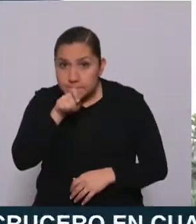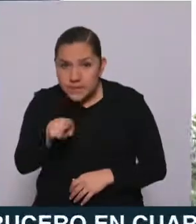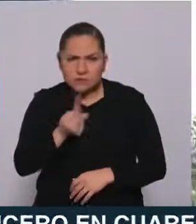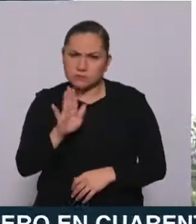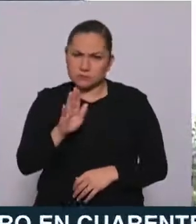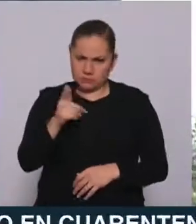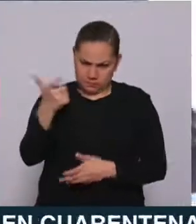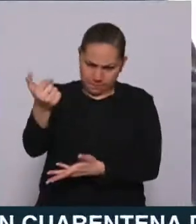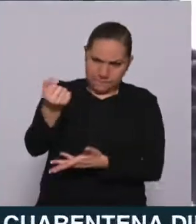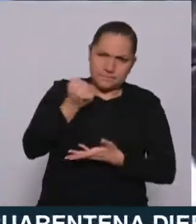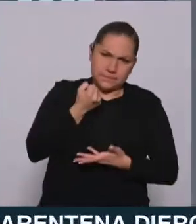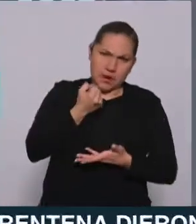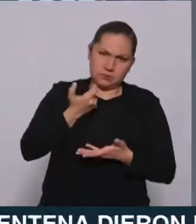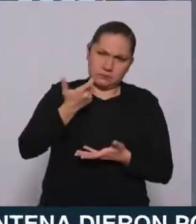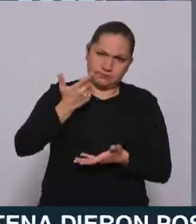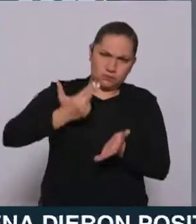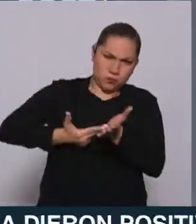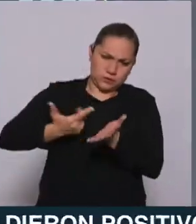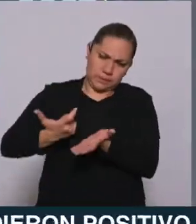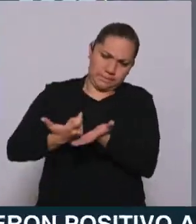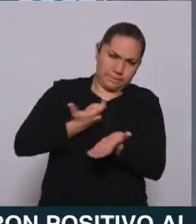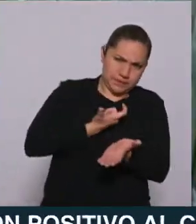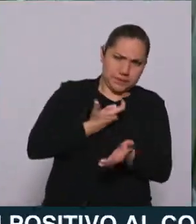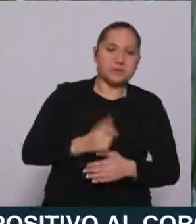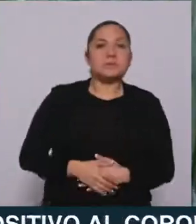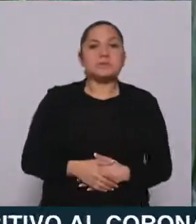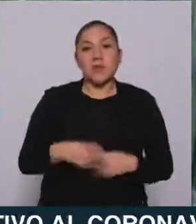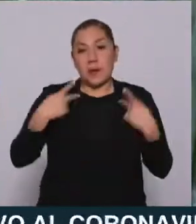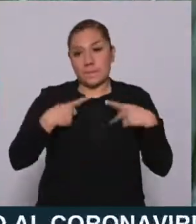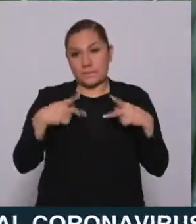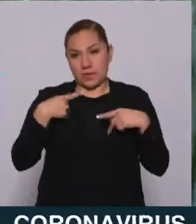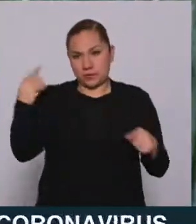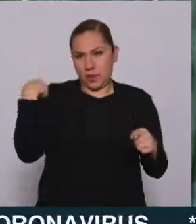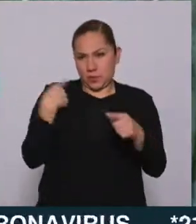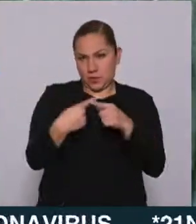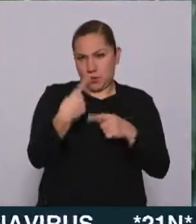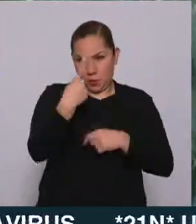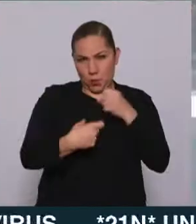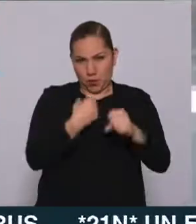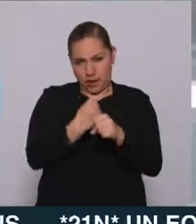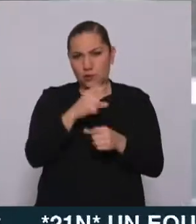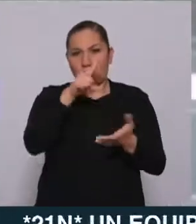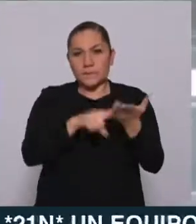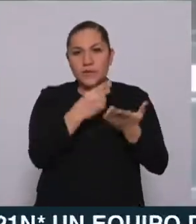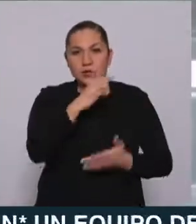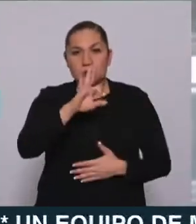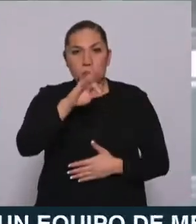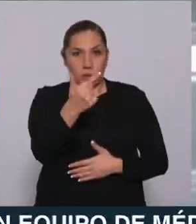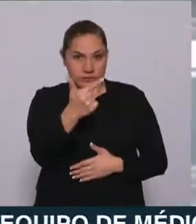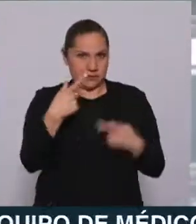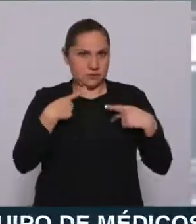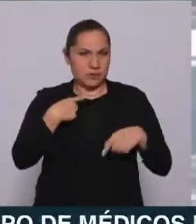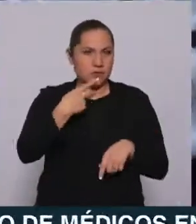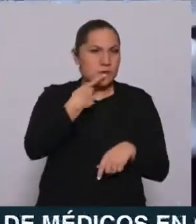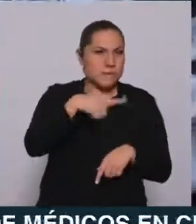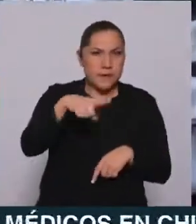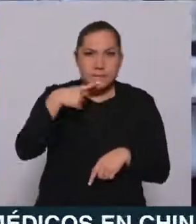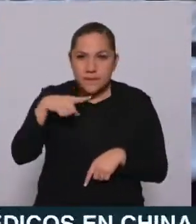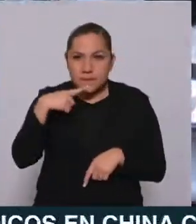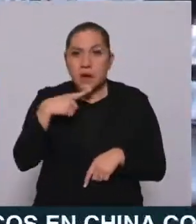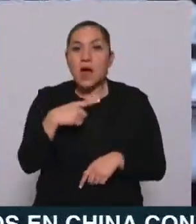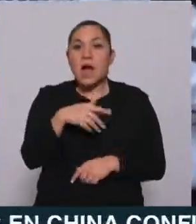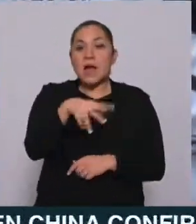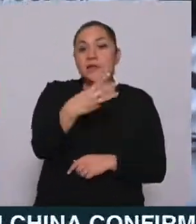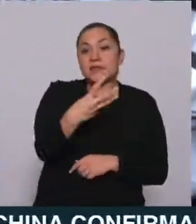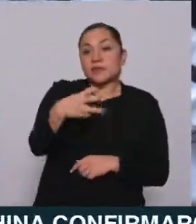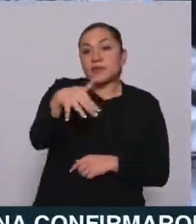las 1.947 personas que durante el año pasado presentaron quejas ante el Consejo, solamente 315 de los casos fueron catalogados como actos de